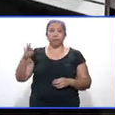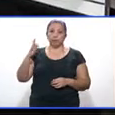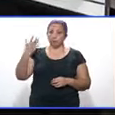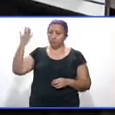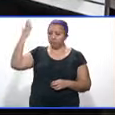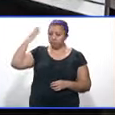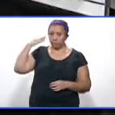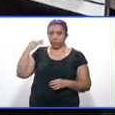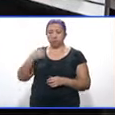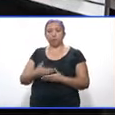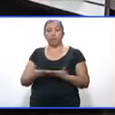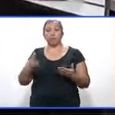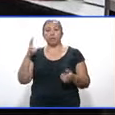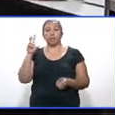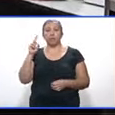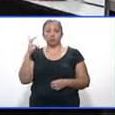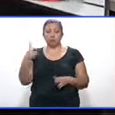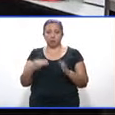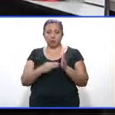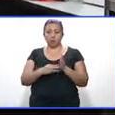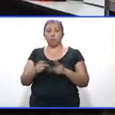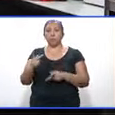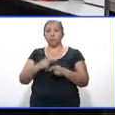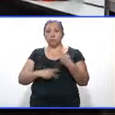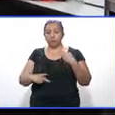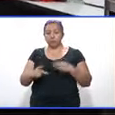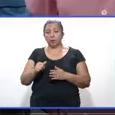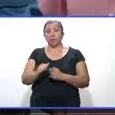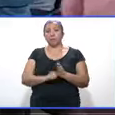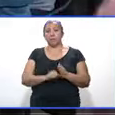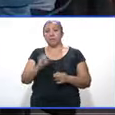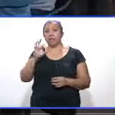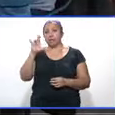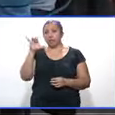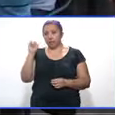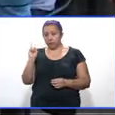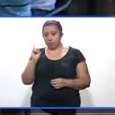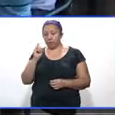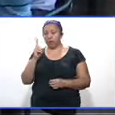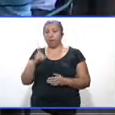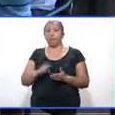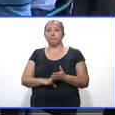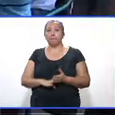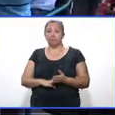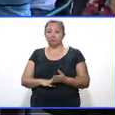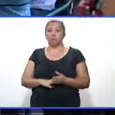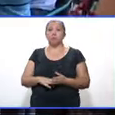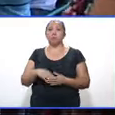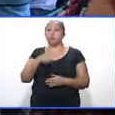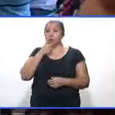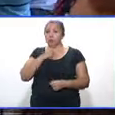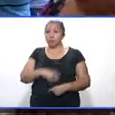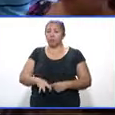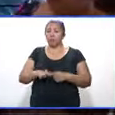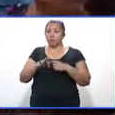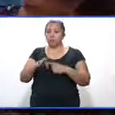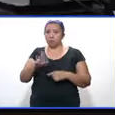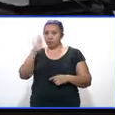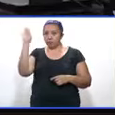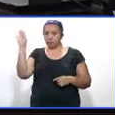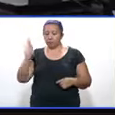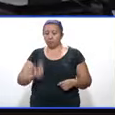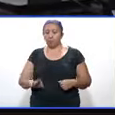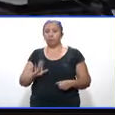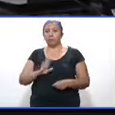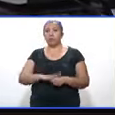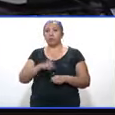se convirtieron más de 32 mil créditos veces salario mínimo a pesos en la entidad, lo que representó un descuento por